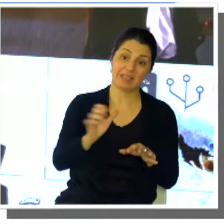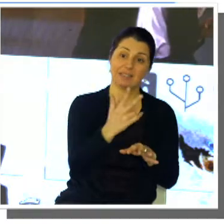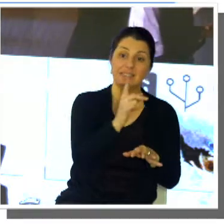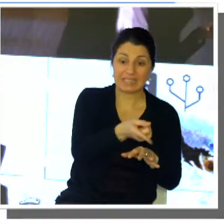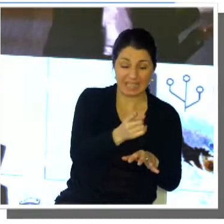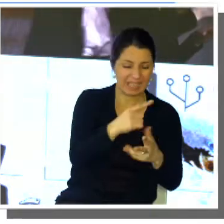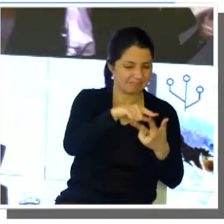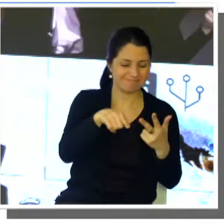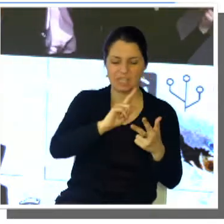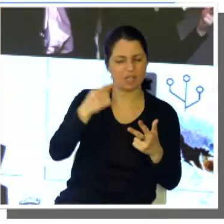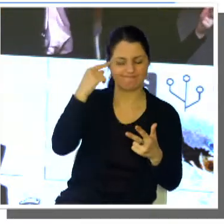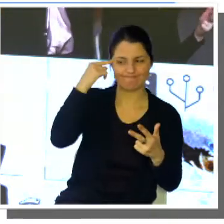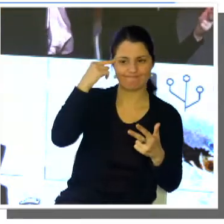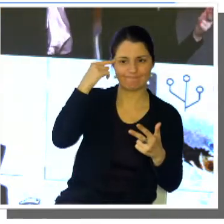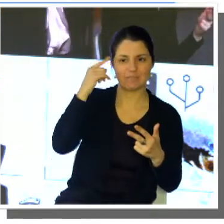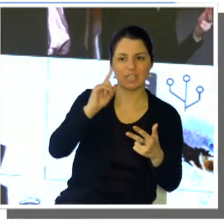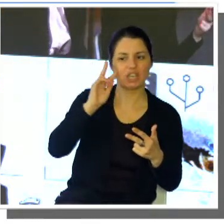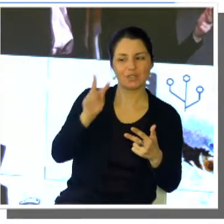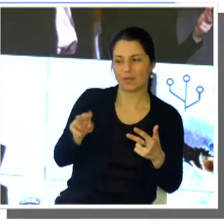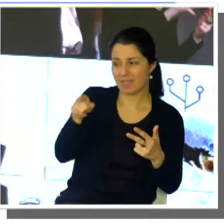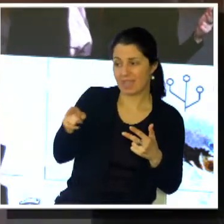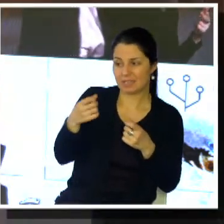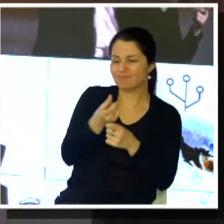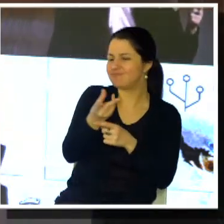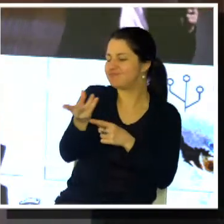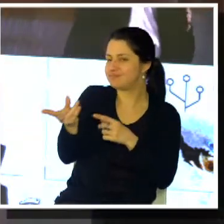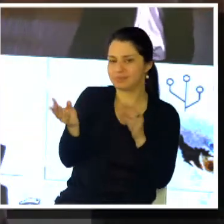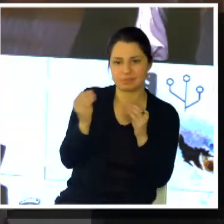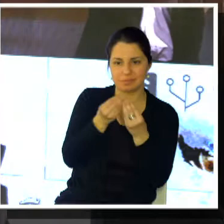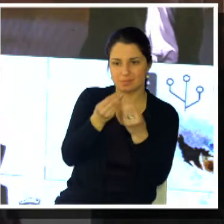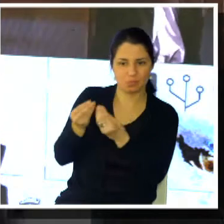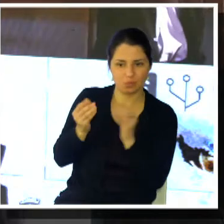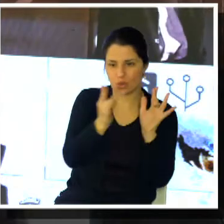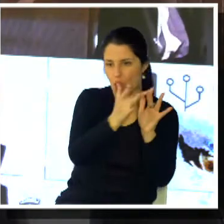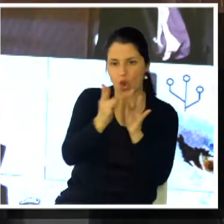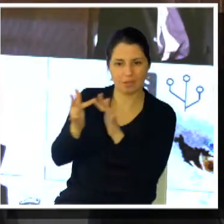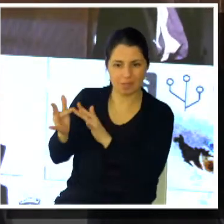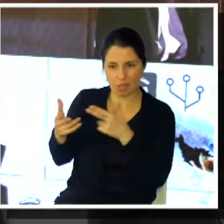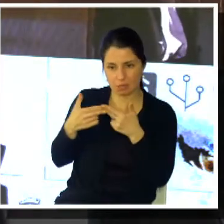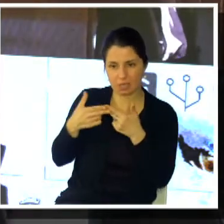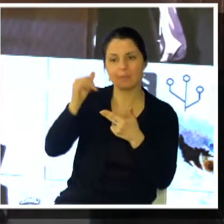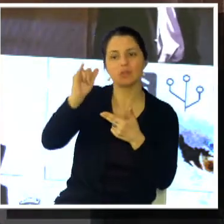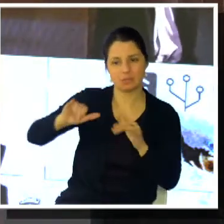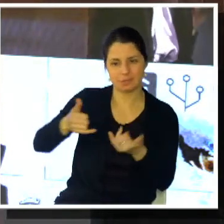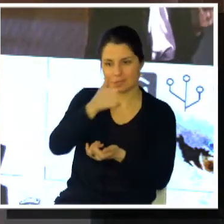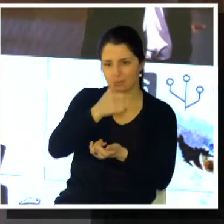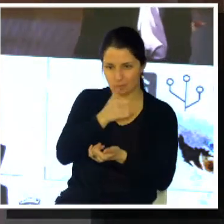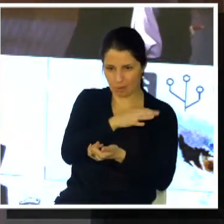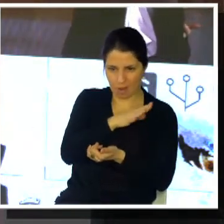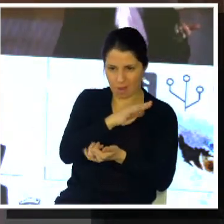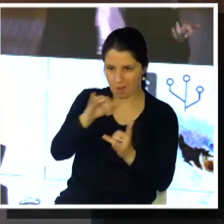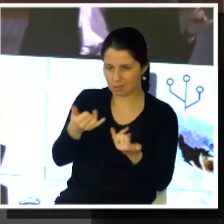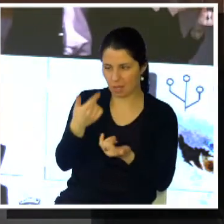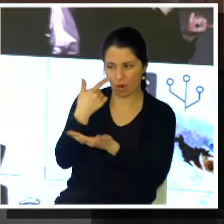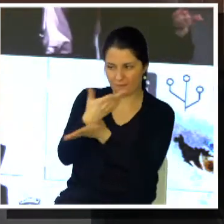es verdad, no consideran esta cantidad inmensa de dispositivos conectados, pero sí ya hay soluciones, ahora voy a